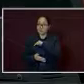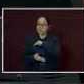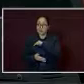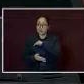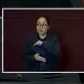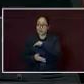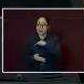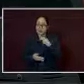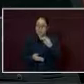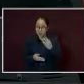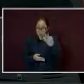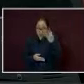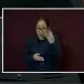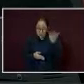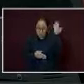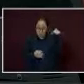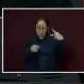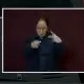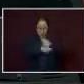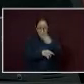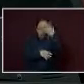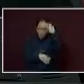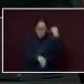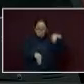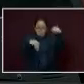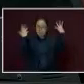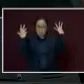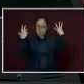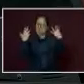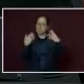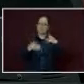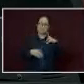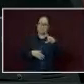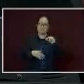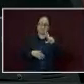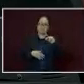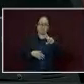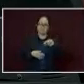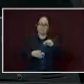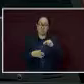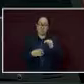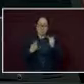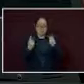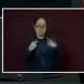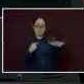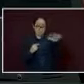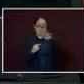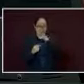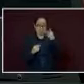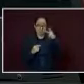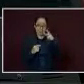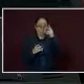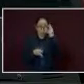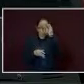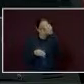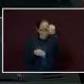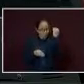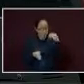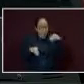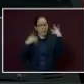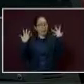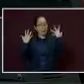el pasado. El pueblo de Veracruz no va a olvidar que los gobiernos